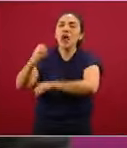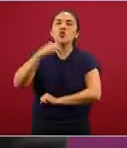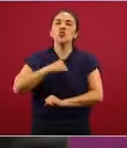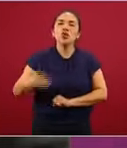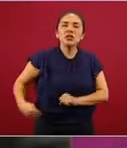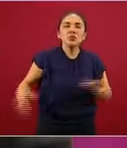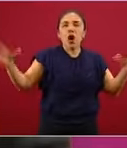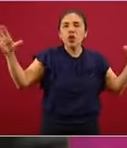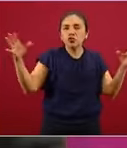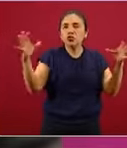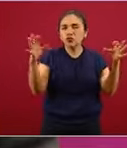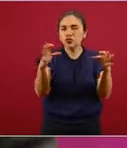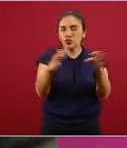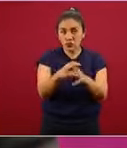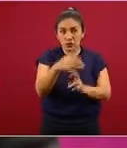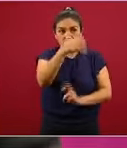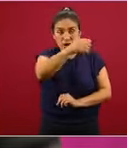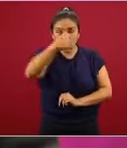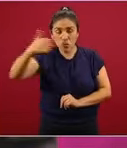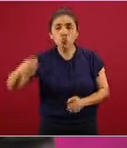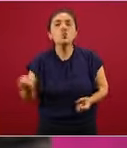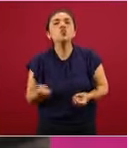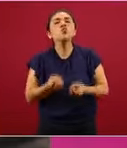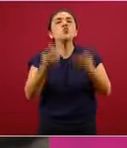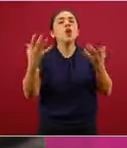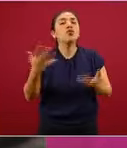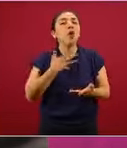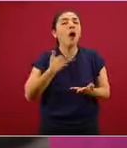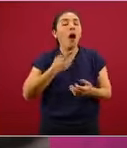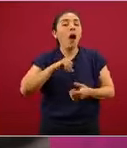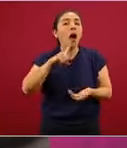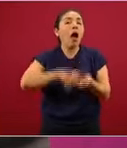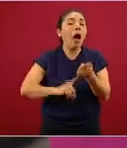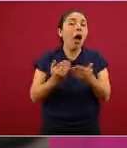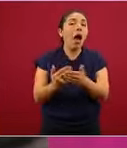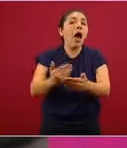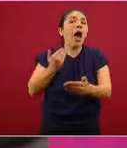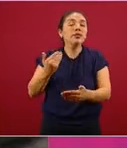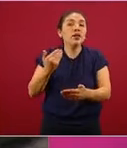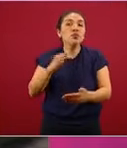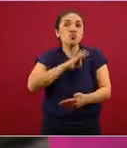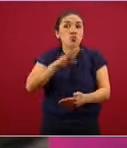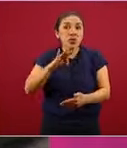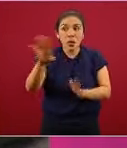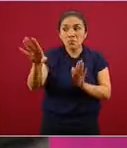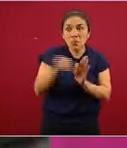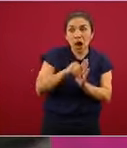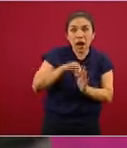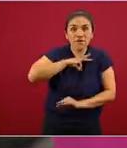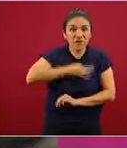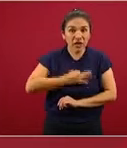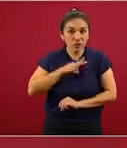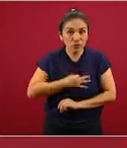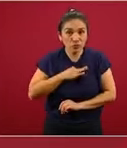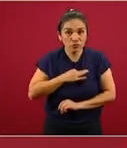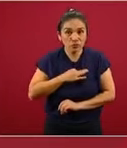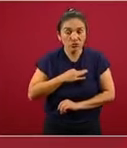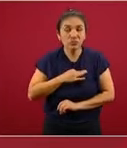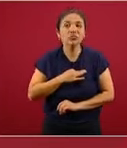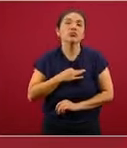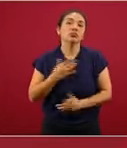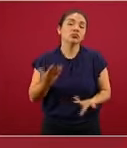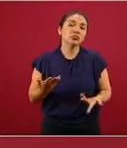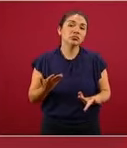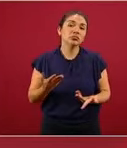municipio, tenga el antecedente de haber tenido exposición al virus, y